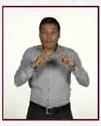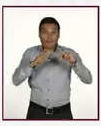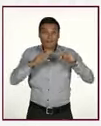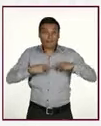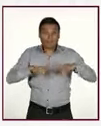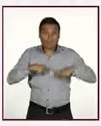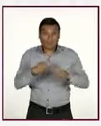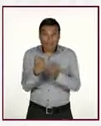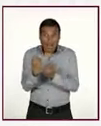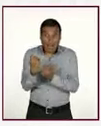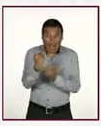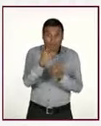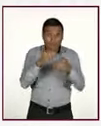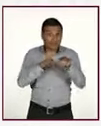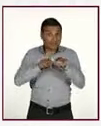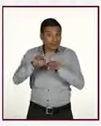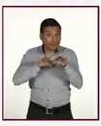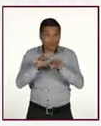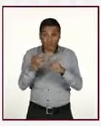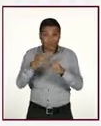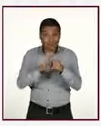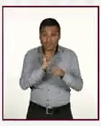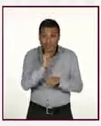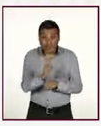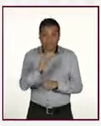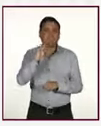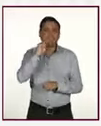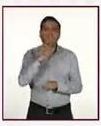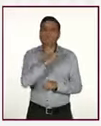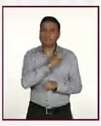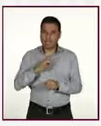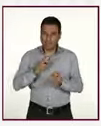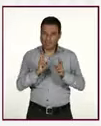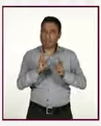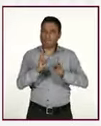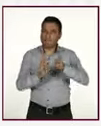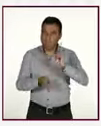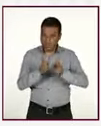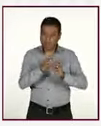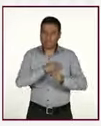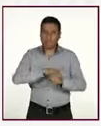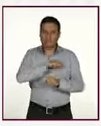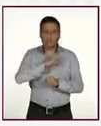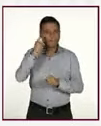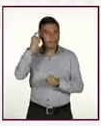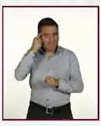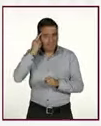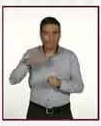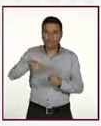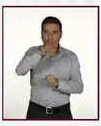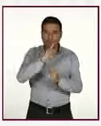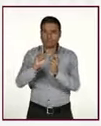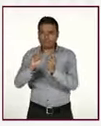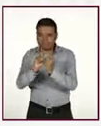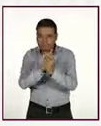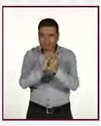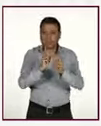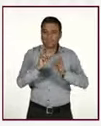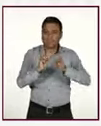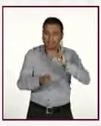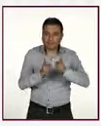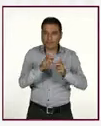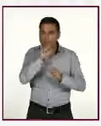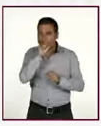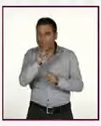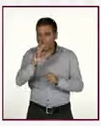que hablar de salud mental. Tenemos que hablar de cómo convivir entre nosotras y nosotros, hablar de respeto, hablar de, como dices,